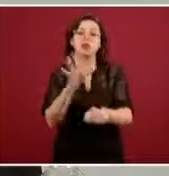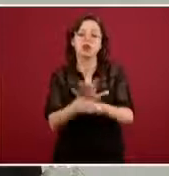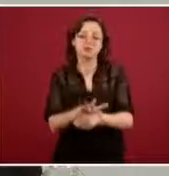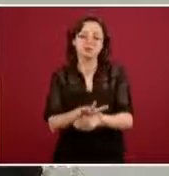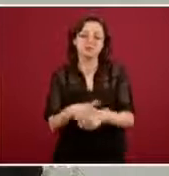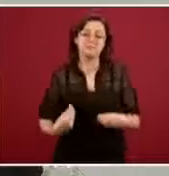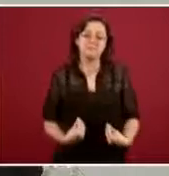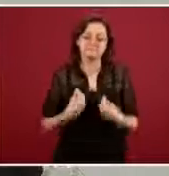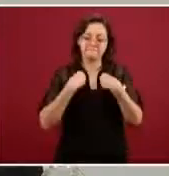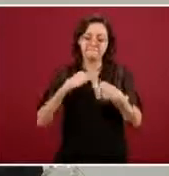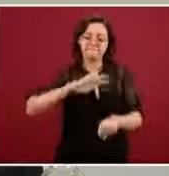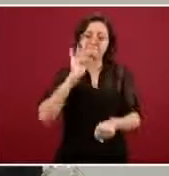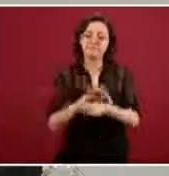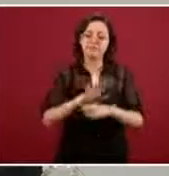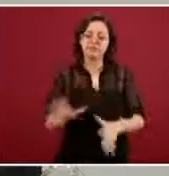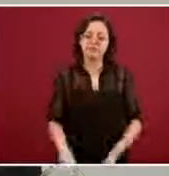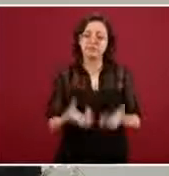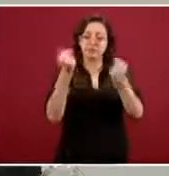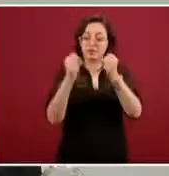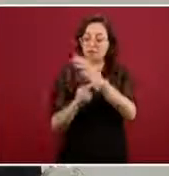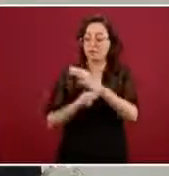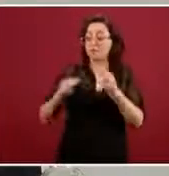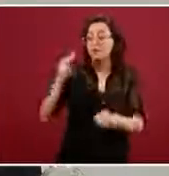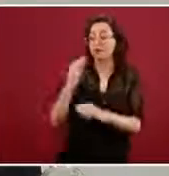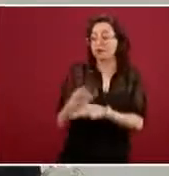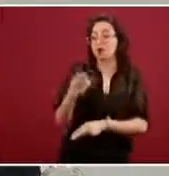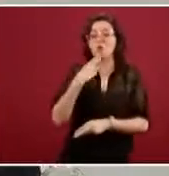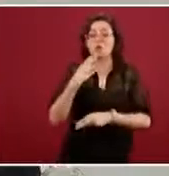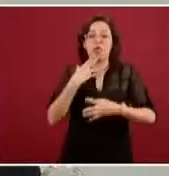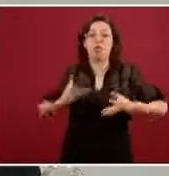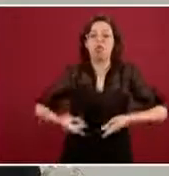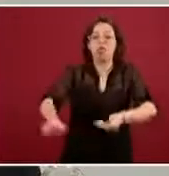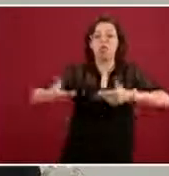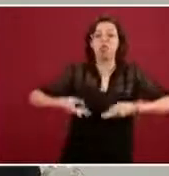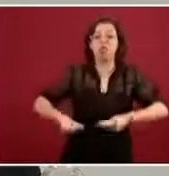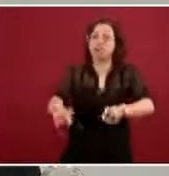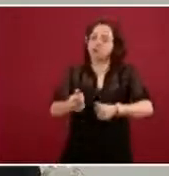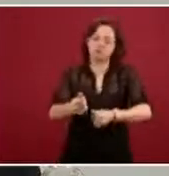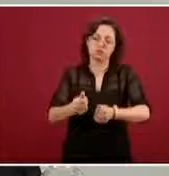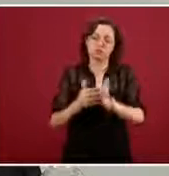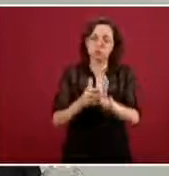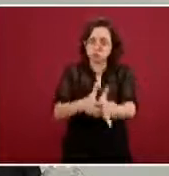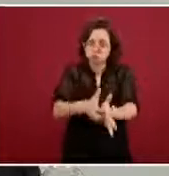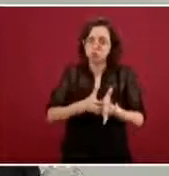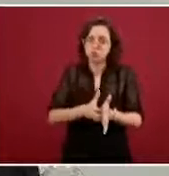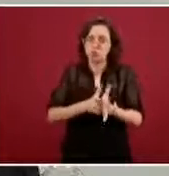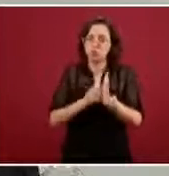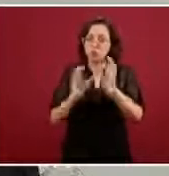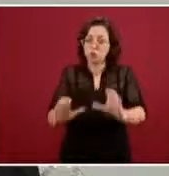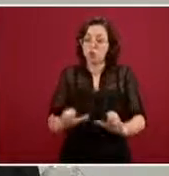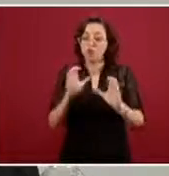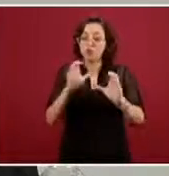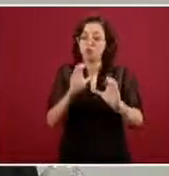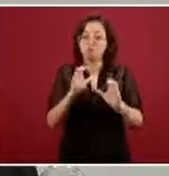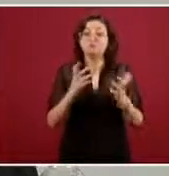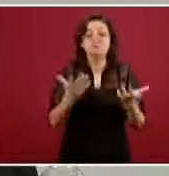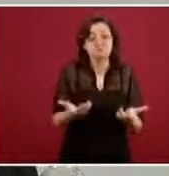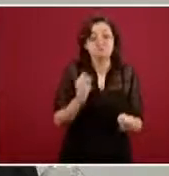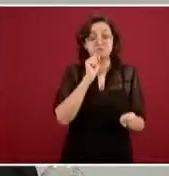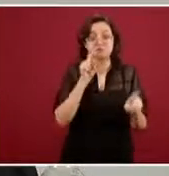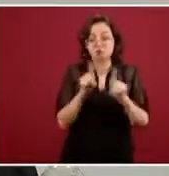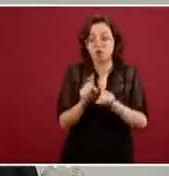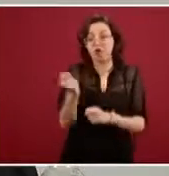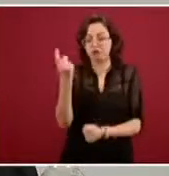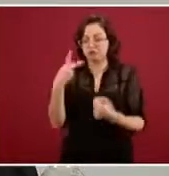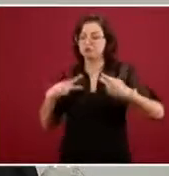los recursos en forma racional y reconocer que hay personas que tienen mayor riesgo de susceptibilidad